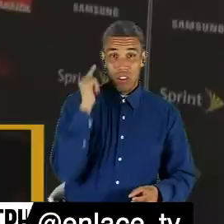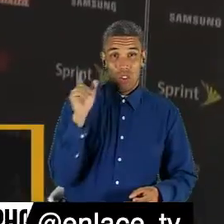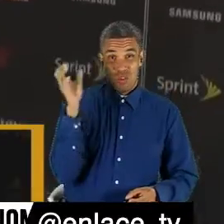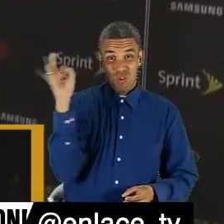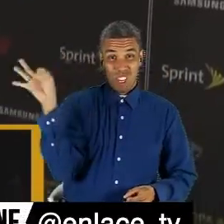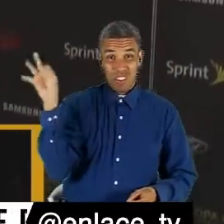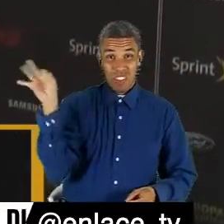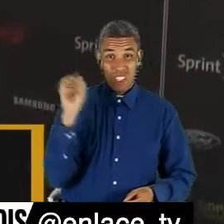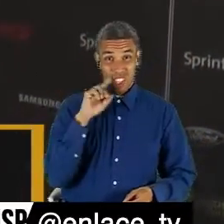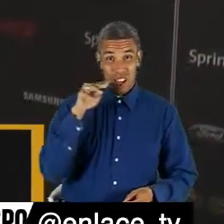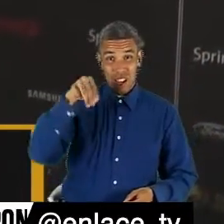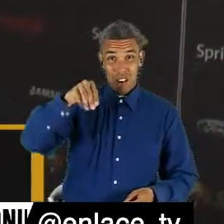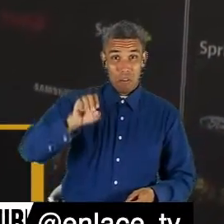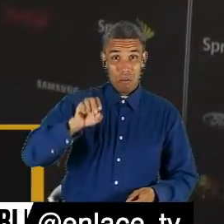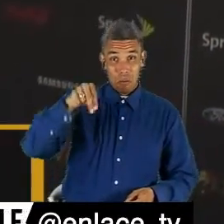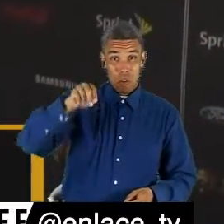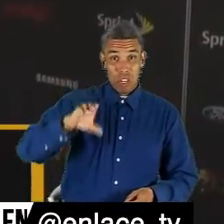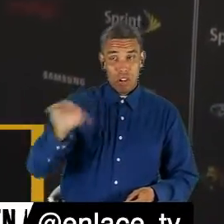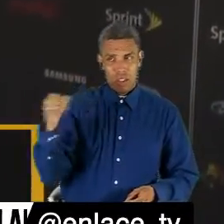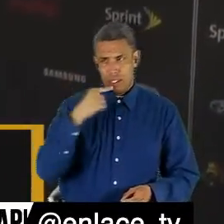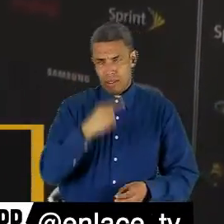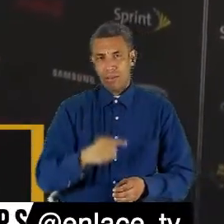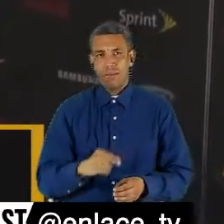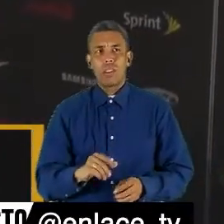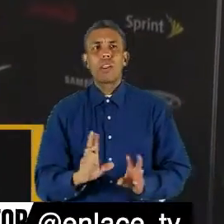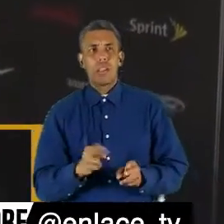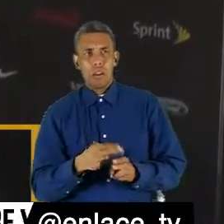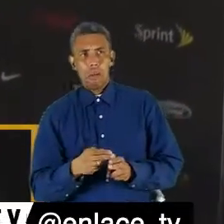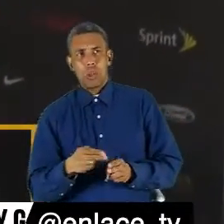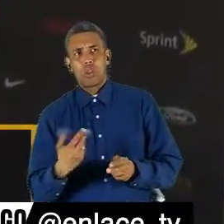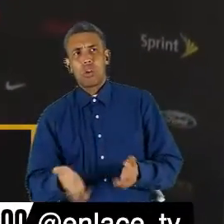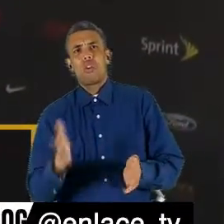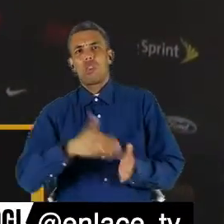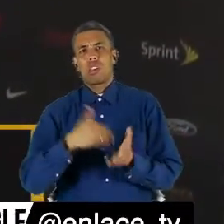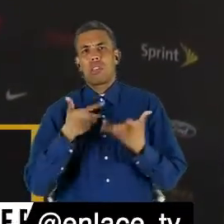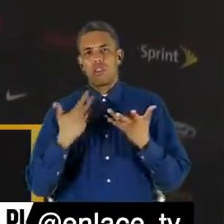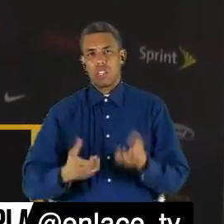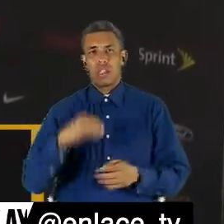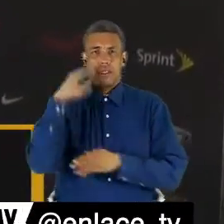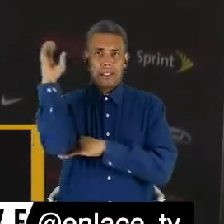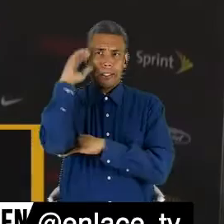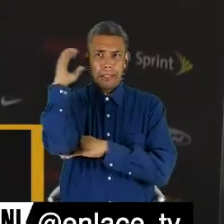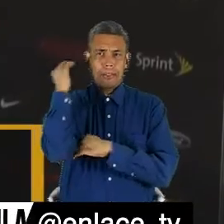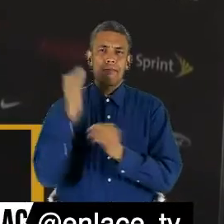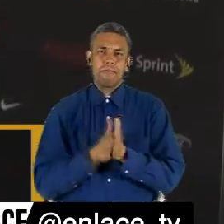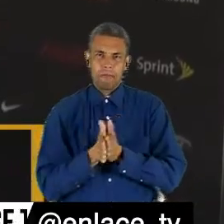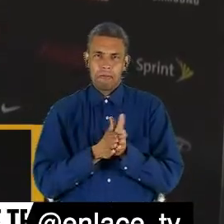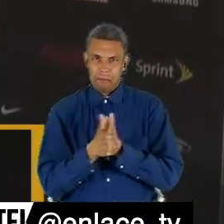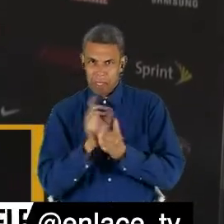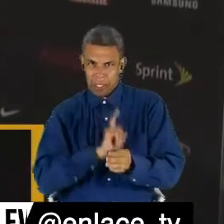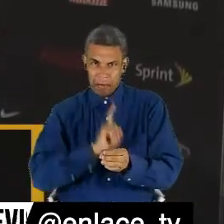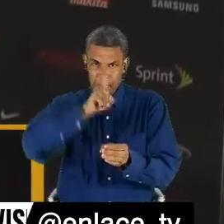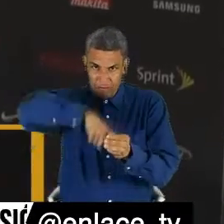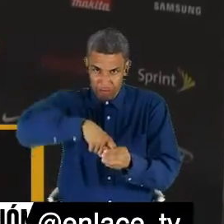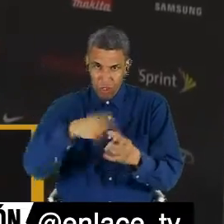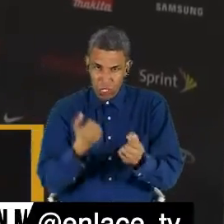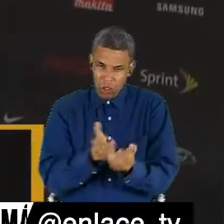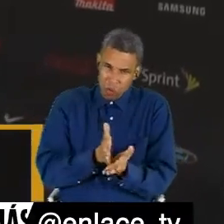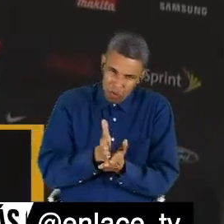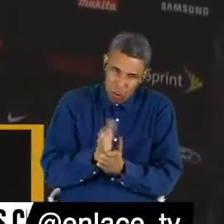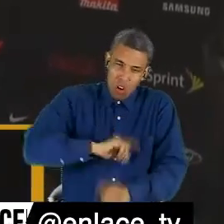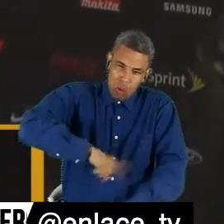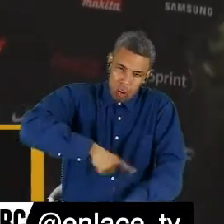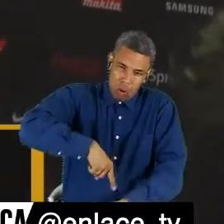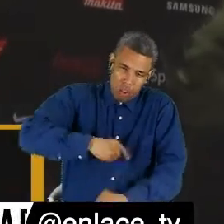Sí, con muchísima ilusión de poder volver, de poder trabajar ahora en esta nueva temporada con mi equipo, empezar a tener continuidad, jugar y bueno,